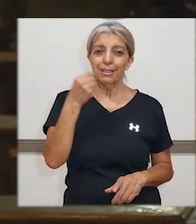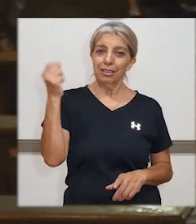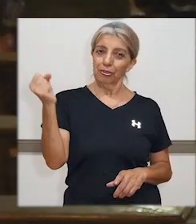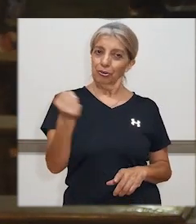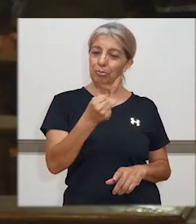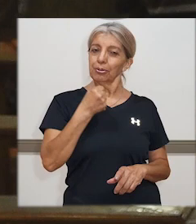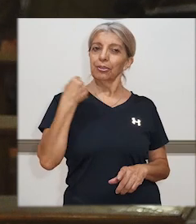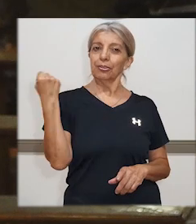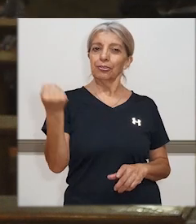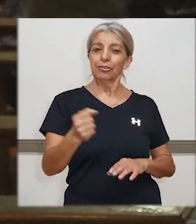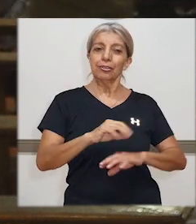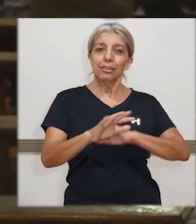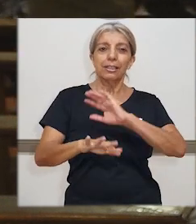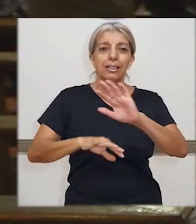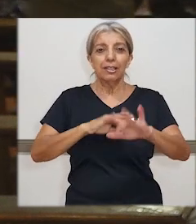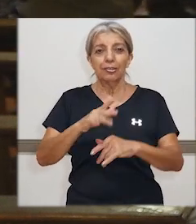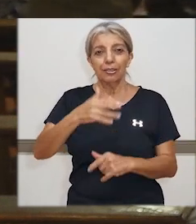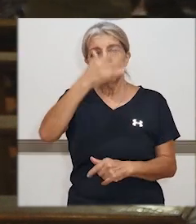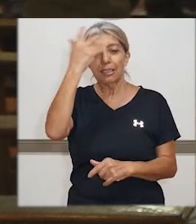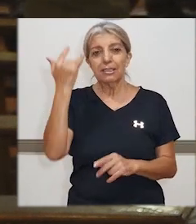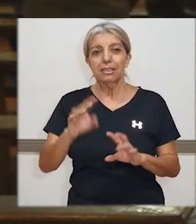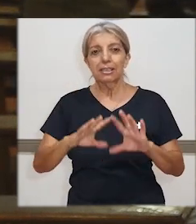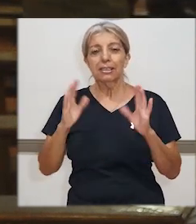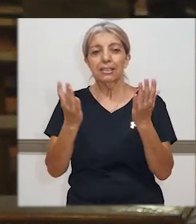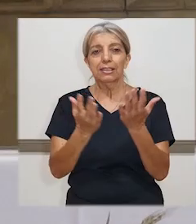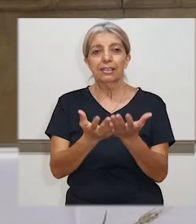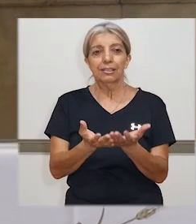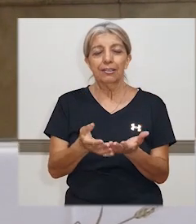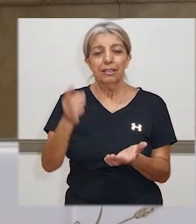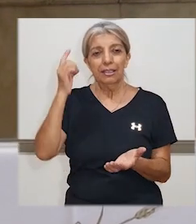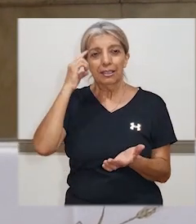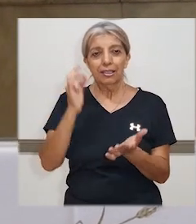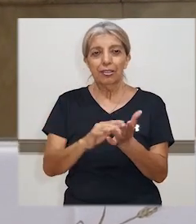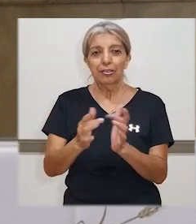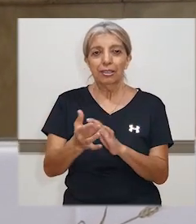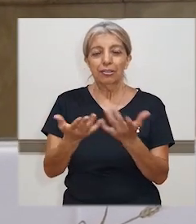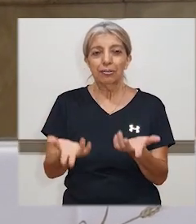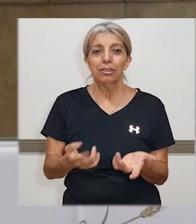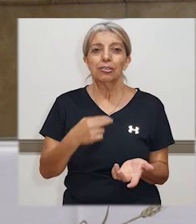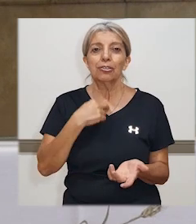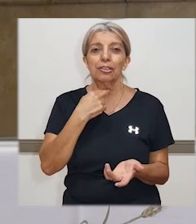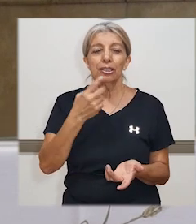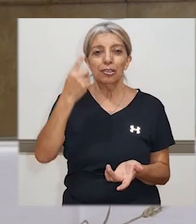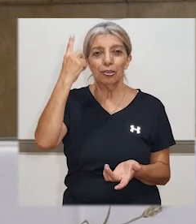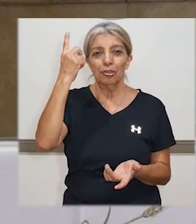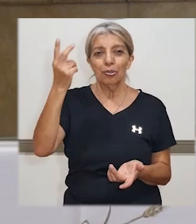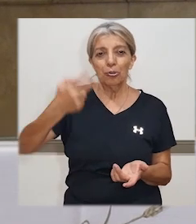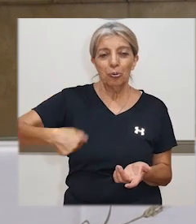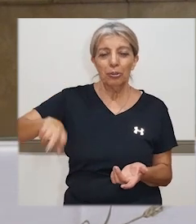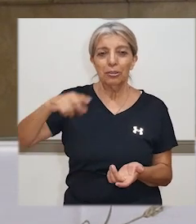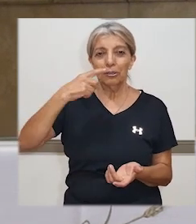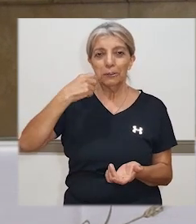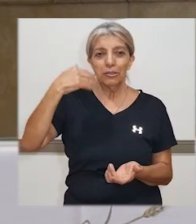Padre Todopoderoso, Creador del cielo y de la tierra. Creo en Jesucristo, su único